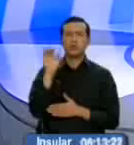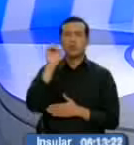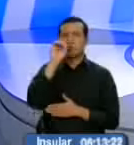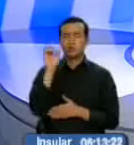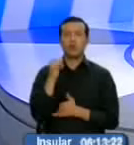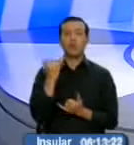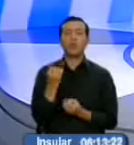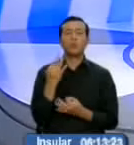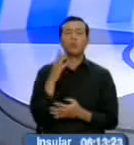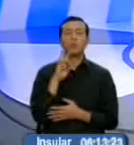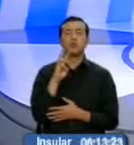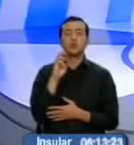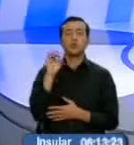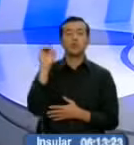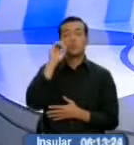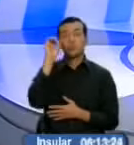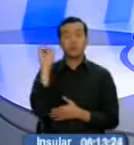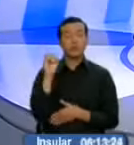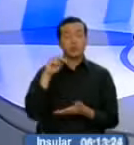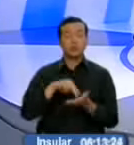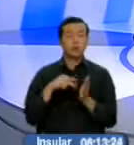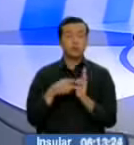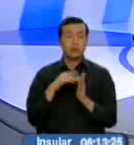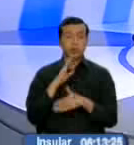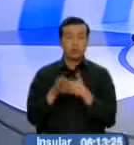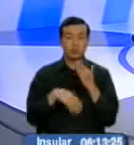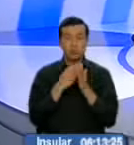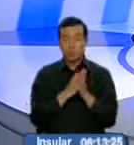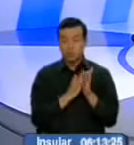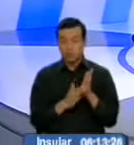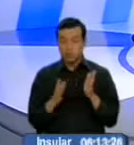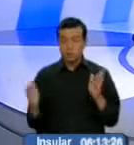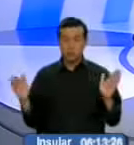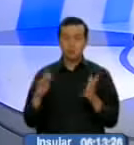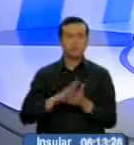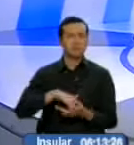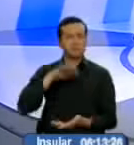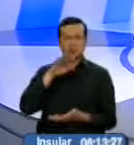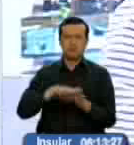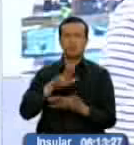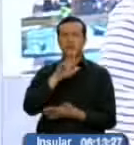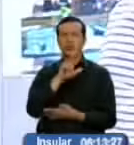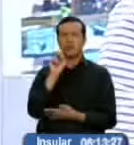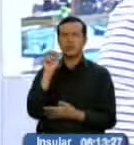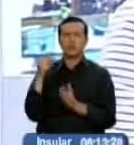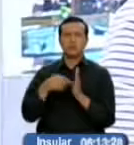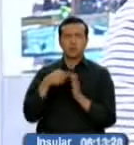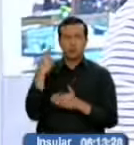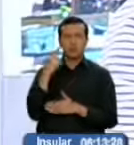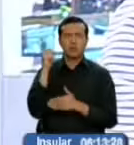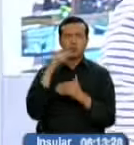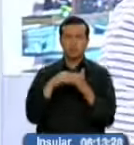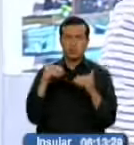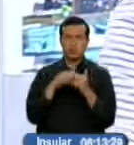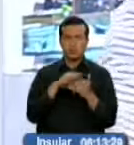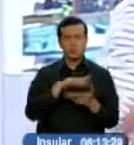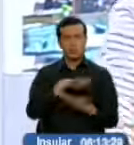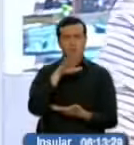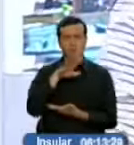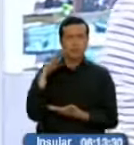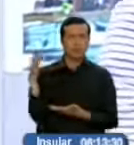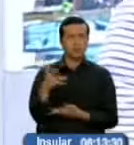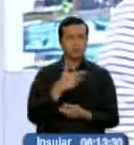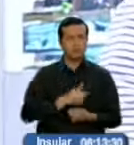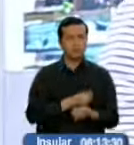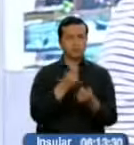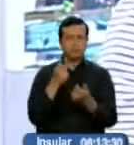el 6%. ¿Qué quiere decir esto? Que todo este periodo de bonanza, más de 300 mil millones de dólares que ingresaron y que fueron